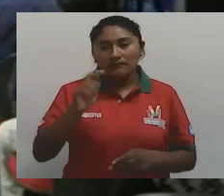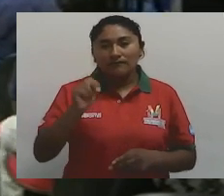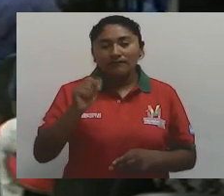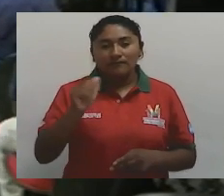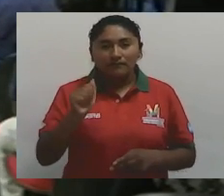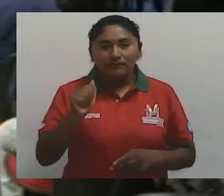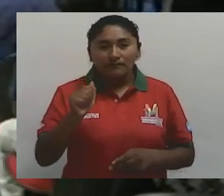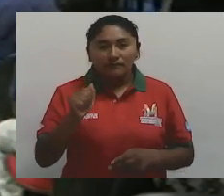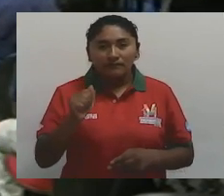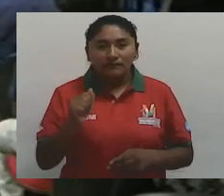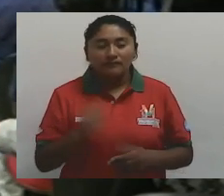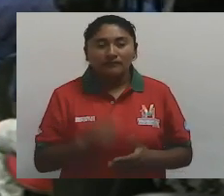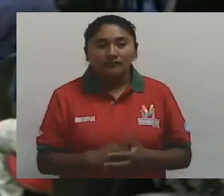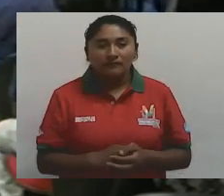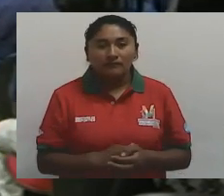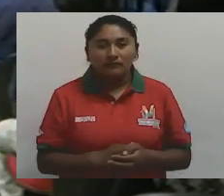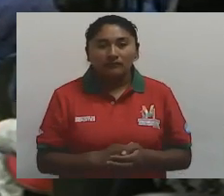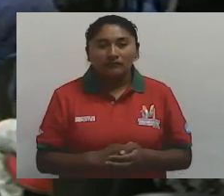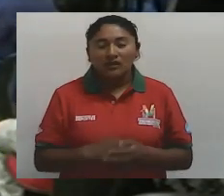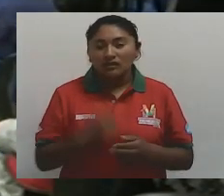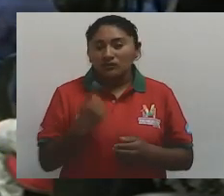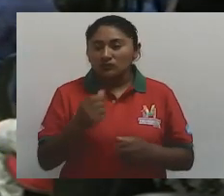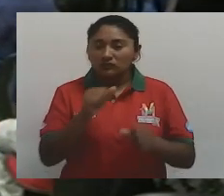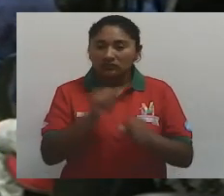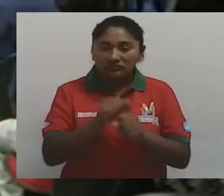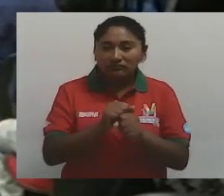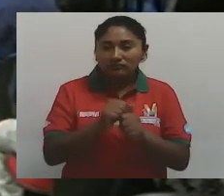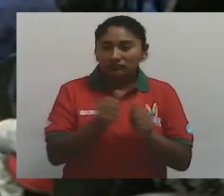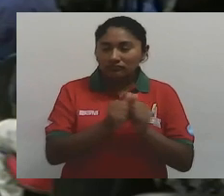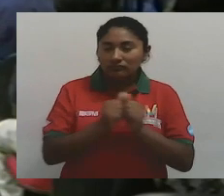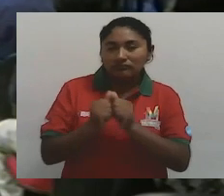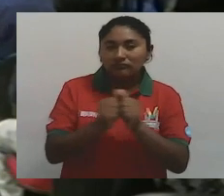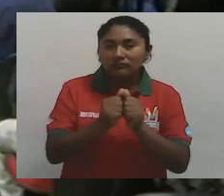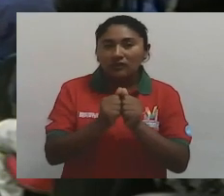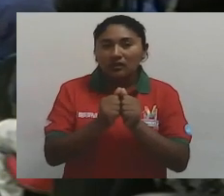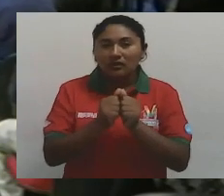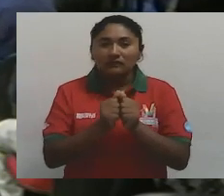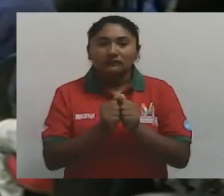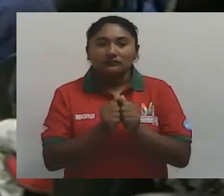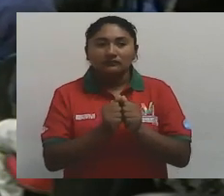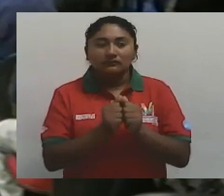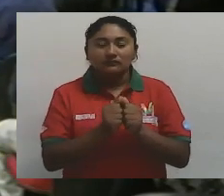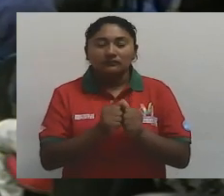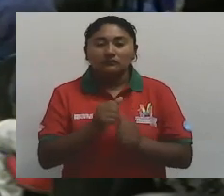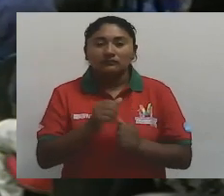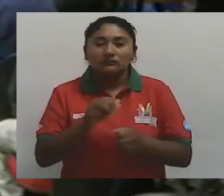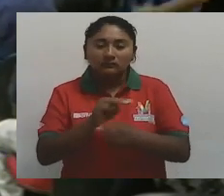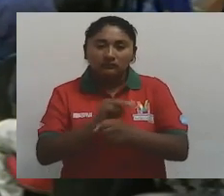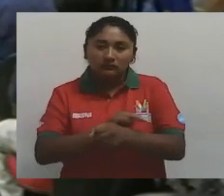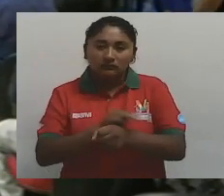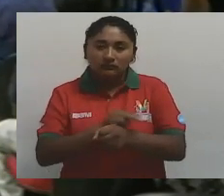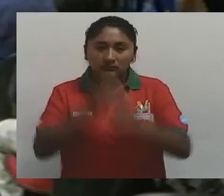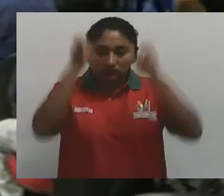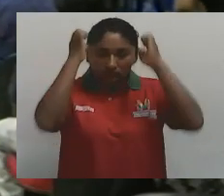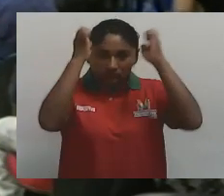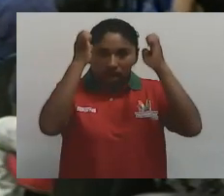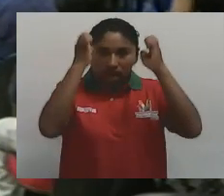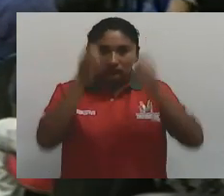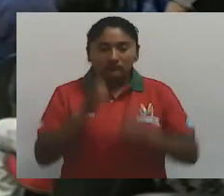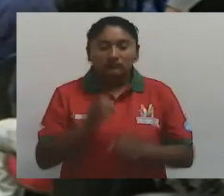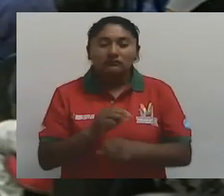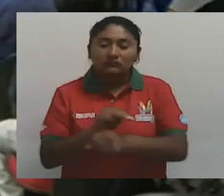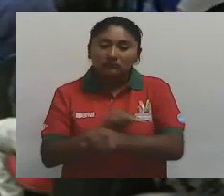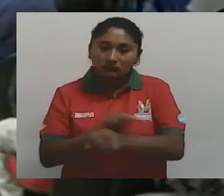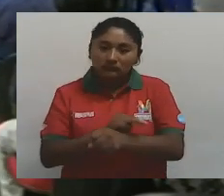deportiva en un trabajo conjunto con el Ministerio de Educación y el Ministerio de Deporte han hecho